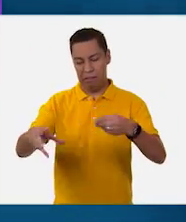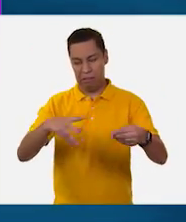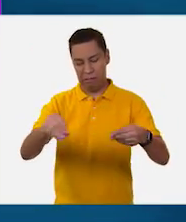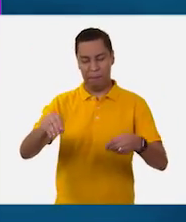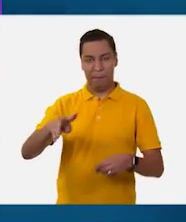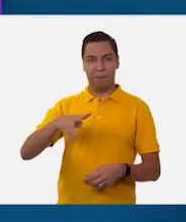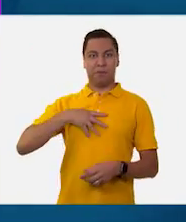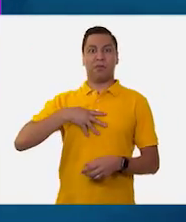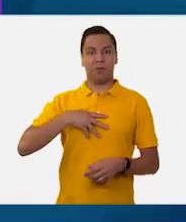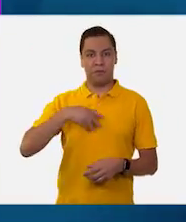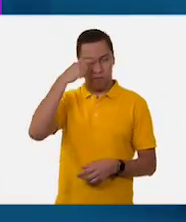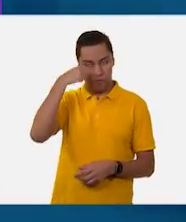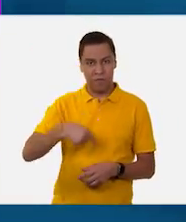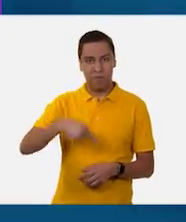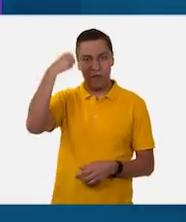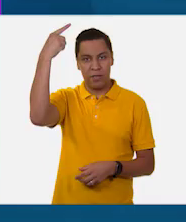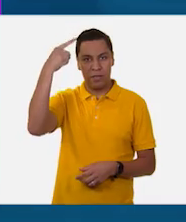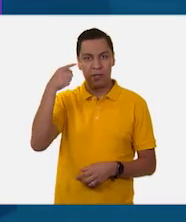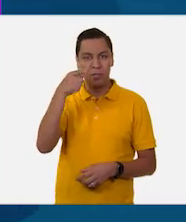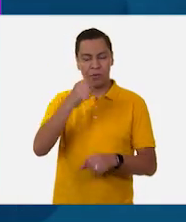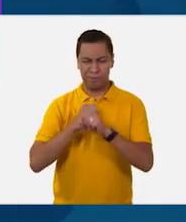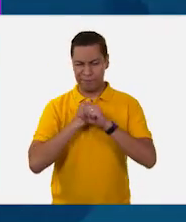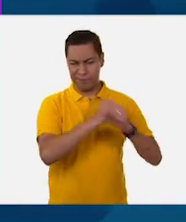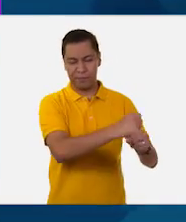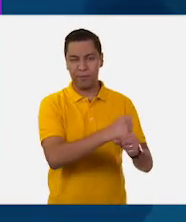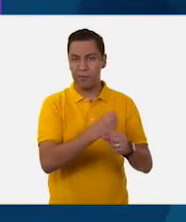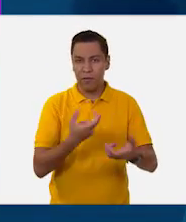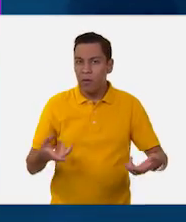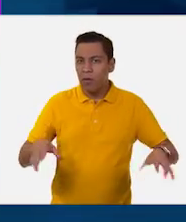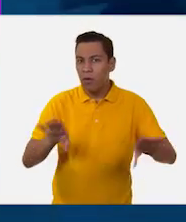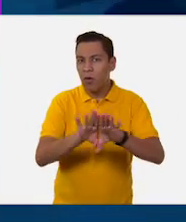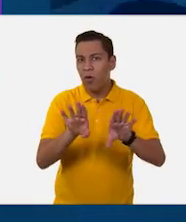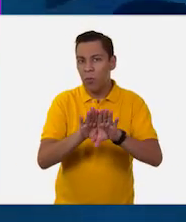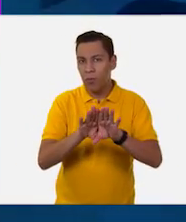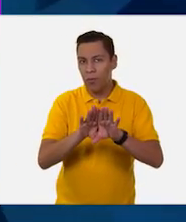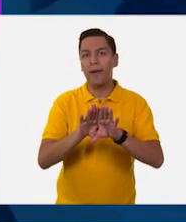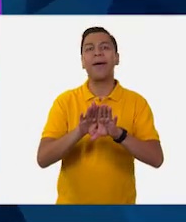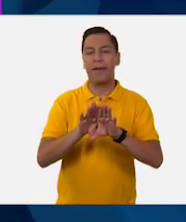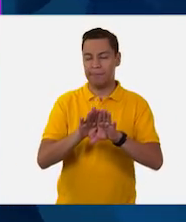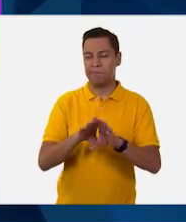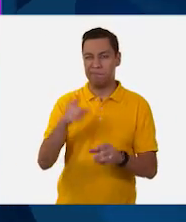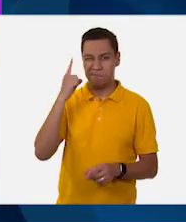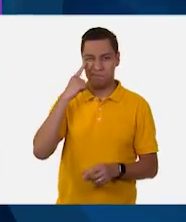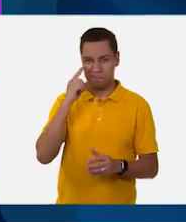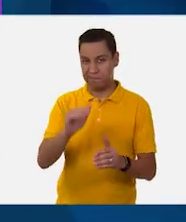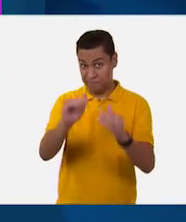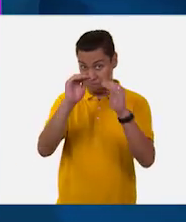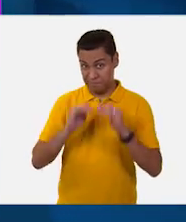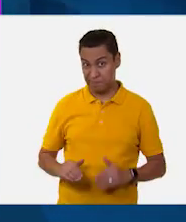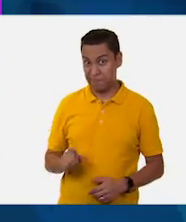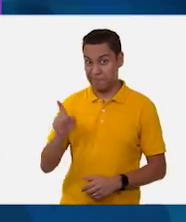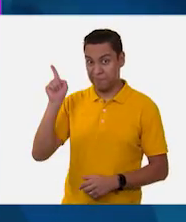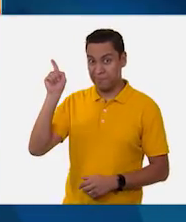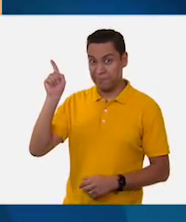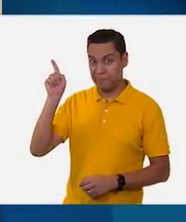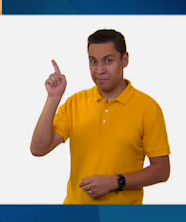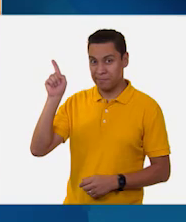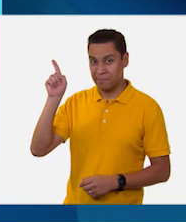las personas. Por eso hay que continuar cuidándonos siguiendo las buenas prácticas que ya todos conocemos para evitar